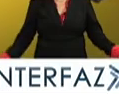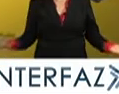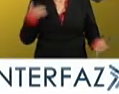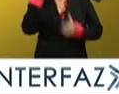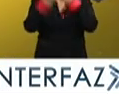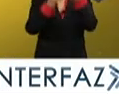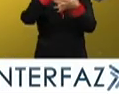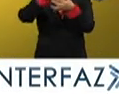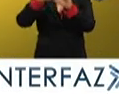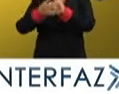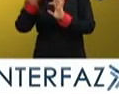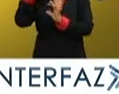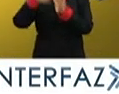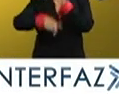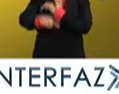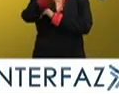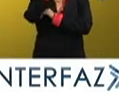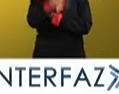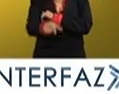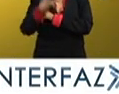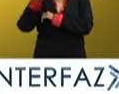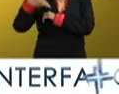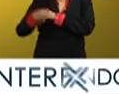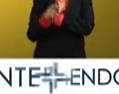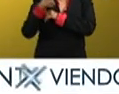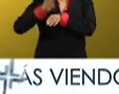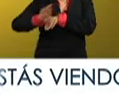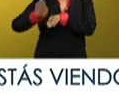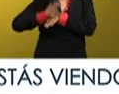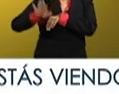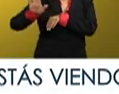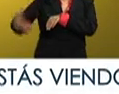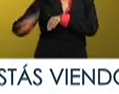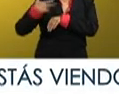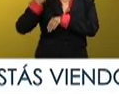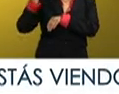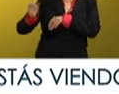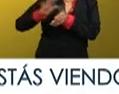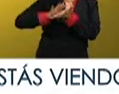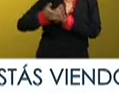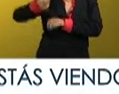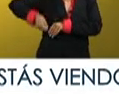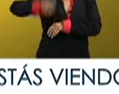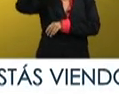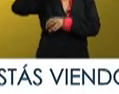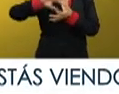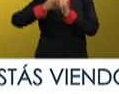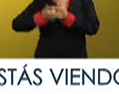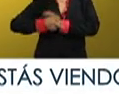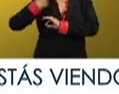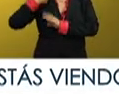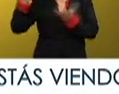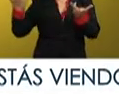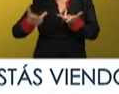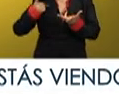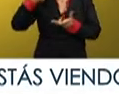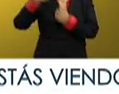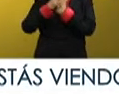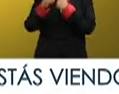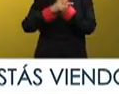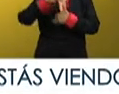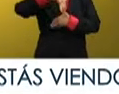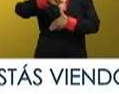Los Juegos Olímpicos de 2016 en Río de Janeiro, Brasil, se convirtieron en las primeras Olimpiadas celebradas en un